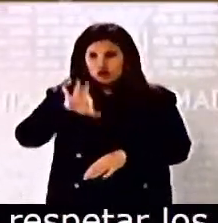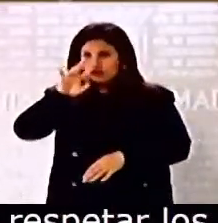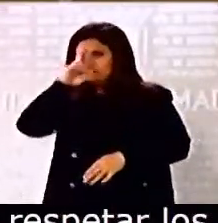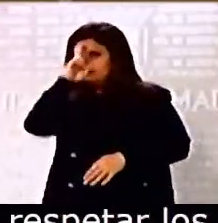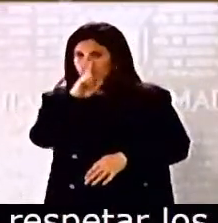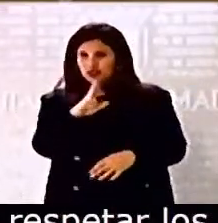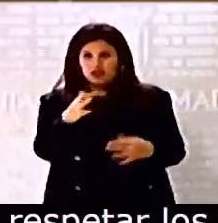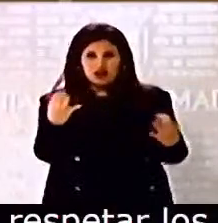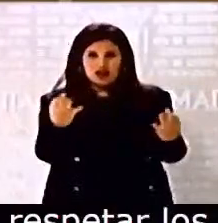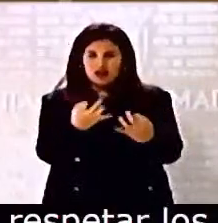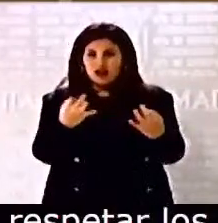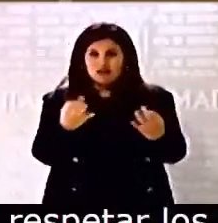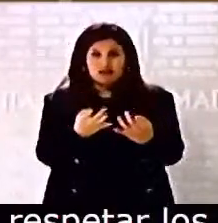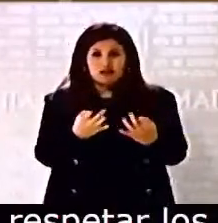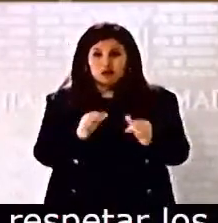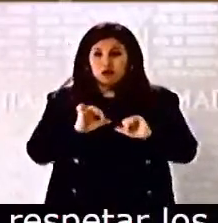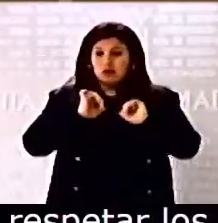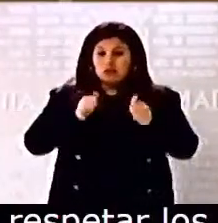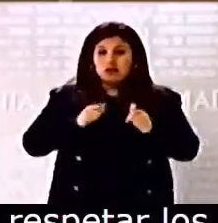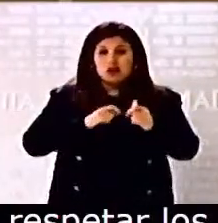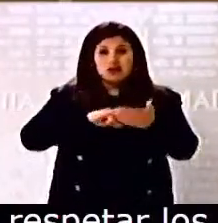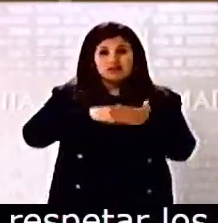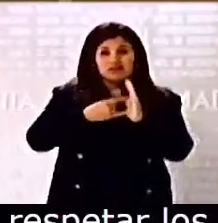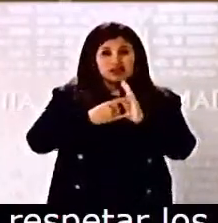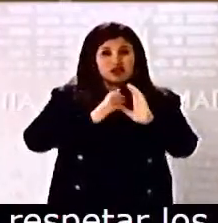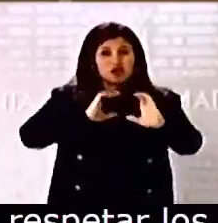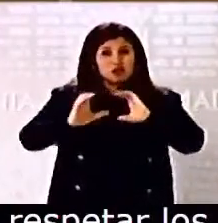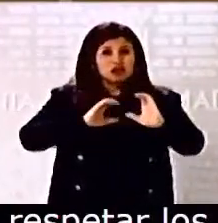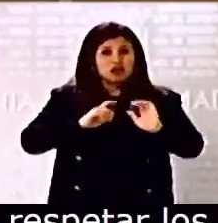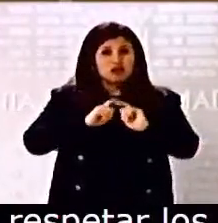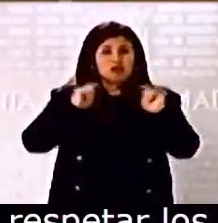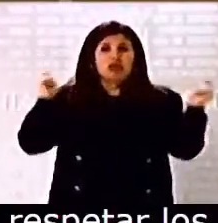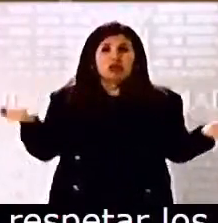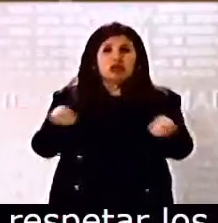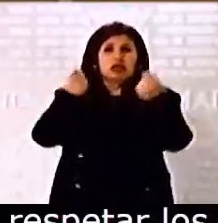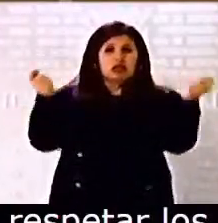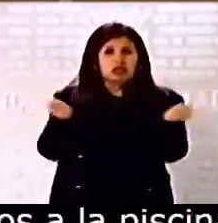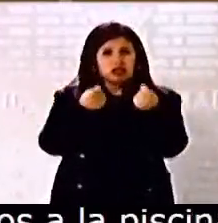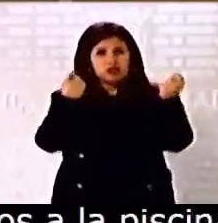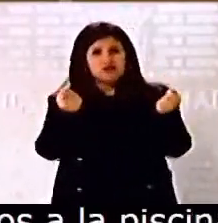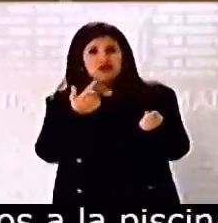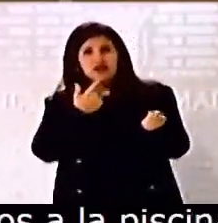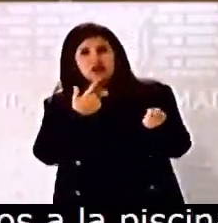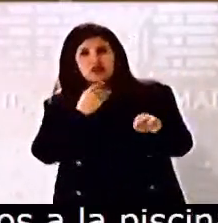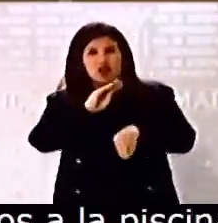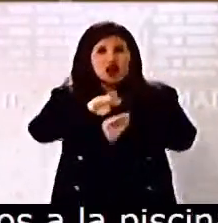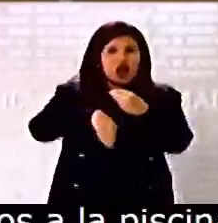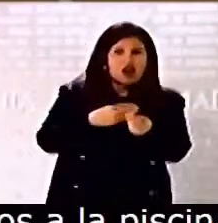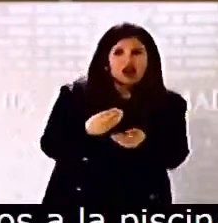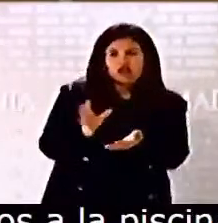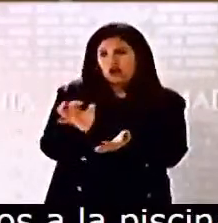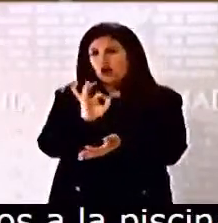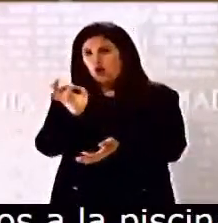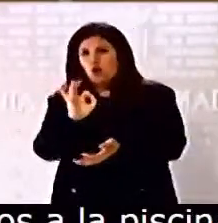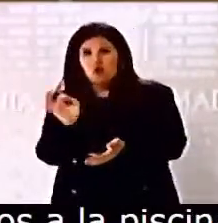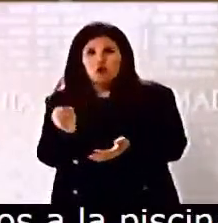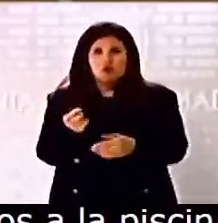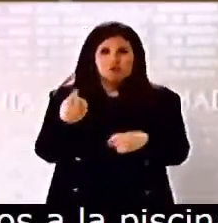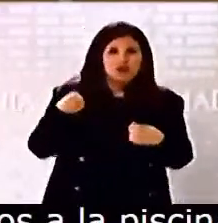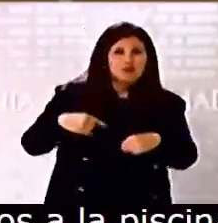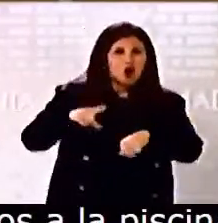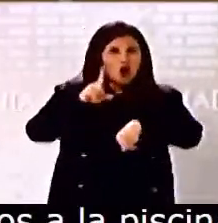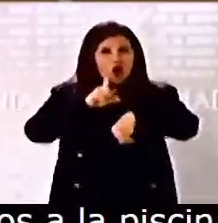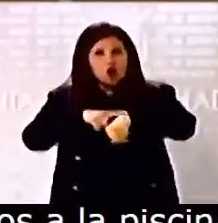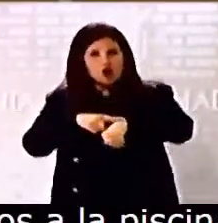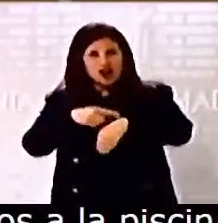antes de lanzarnos a la piscina de si se va a adelantar o se va a dejar de adelantar el toque